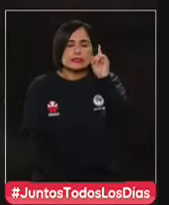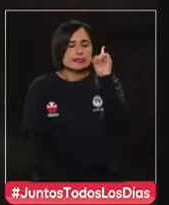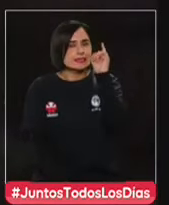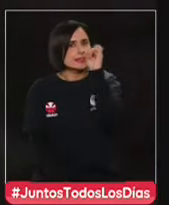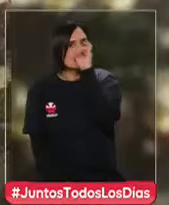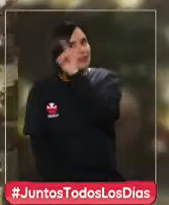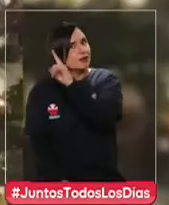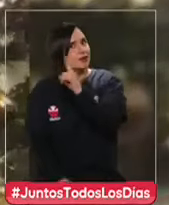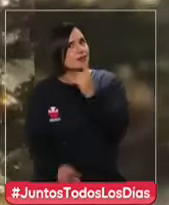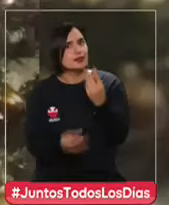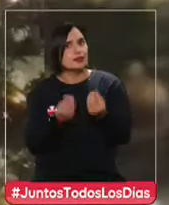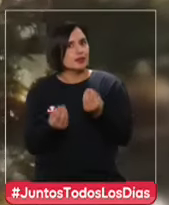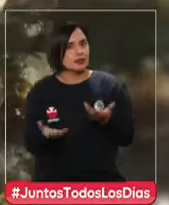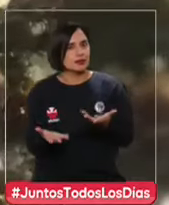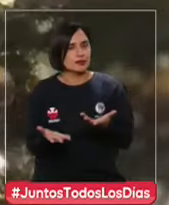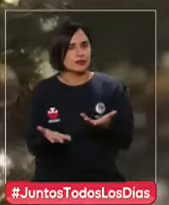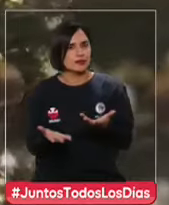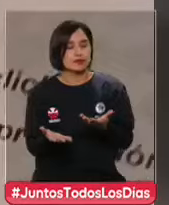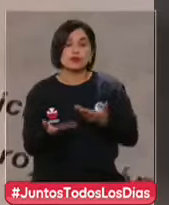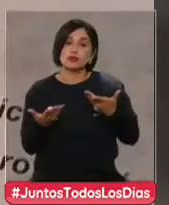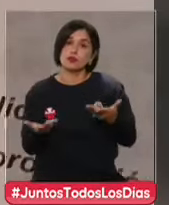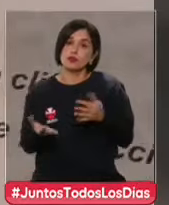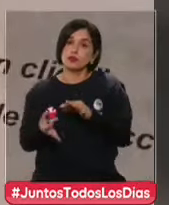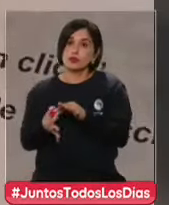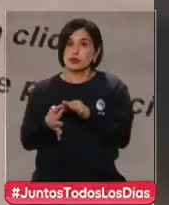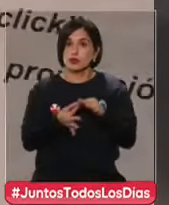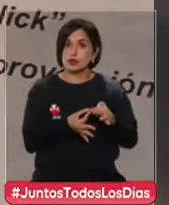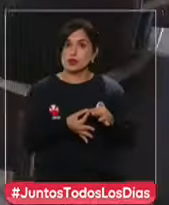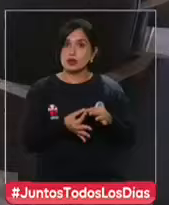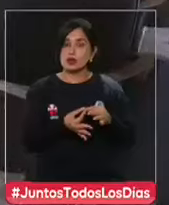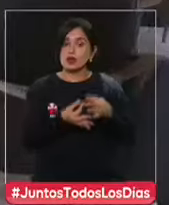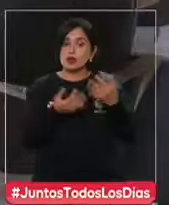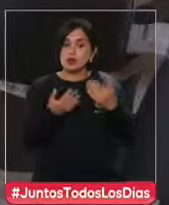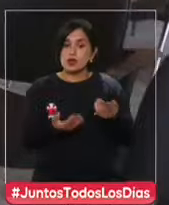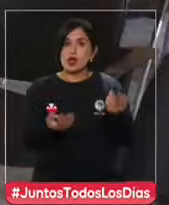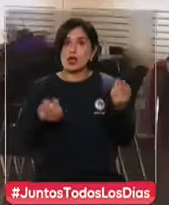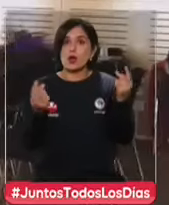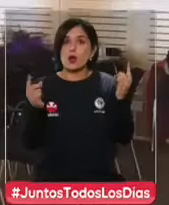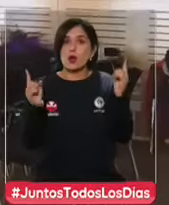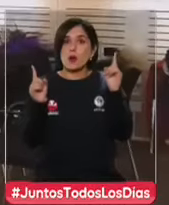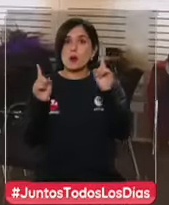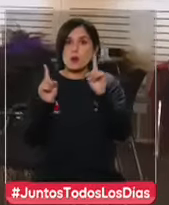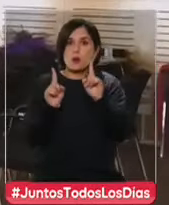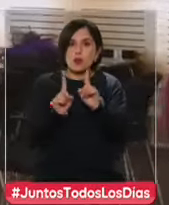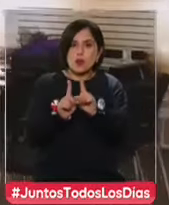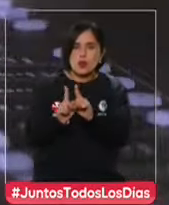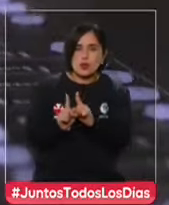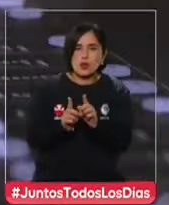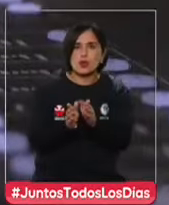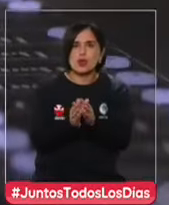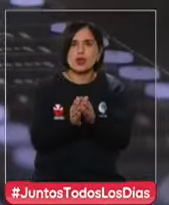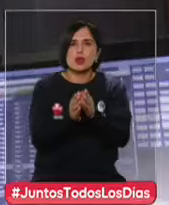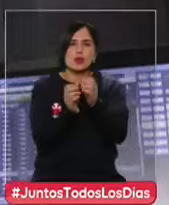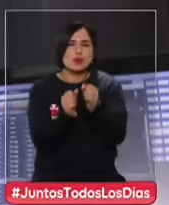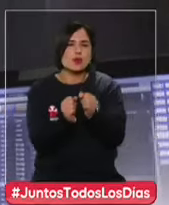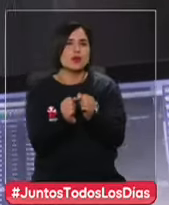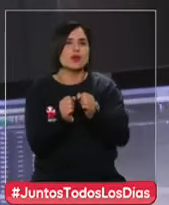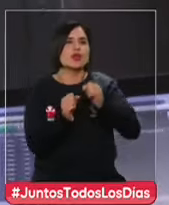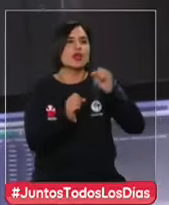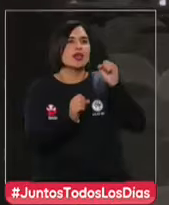que las esperaba. Por eso, habiendo regresado de este oscuro camino y para poder ser luz